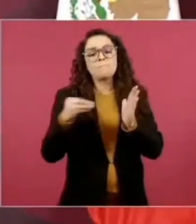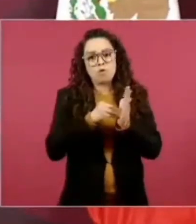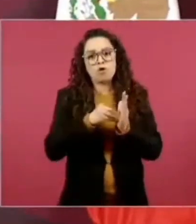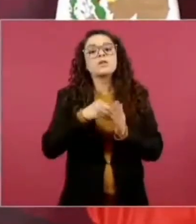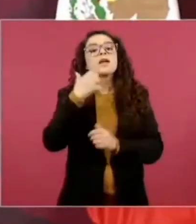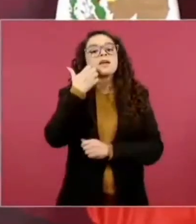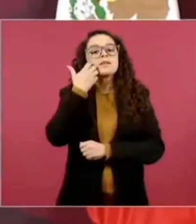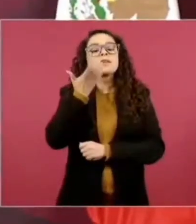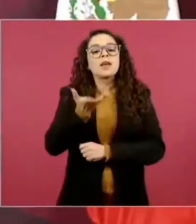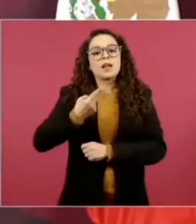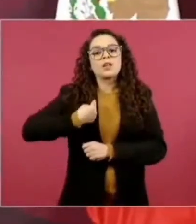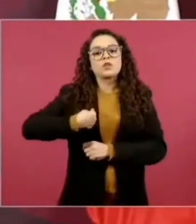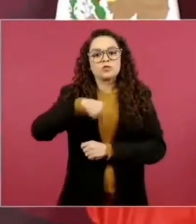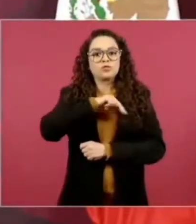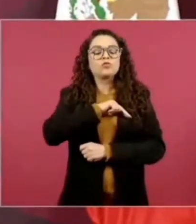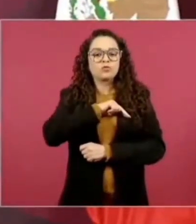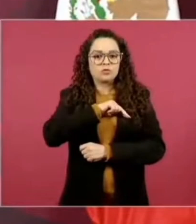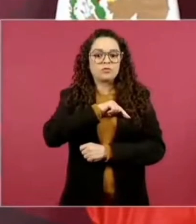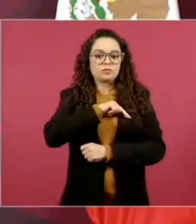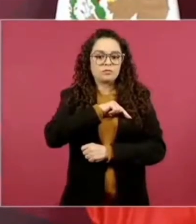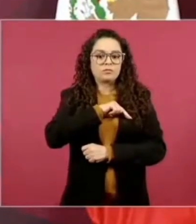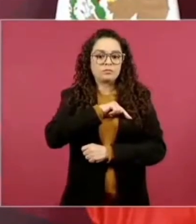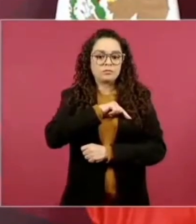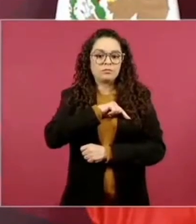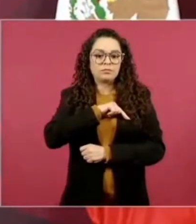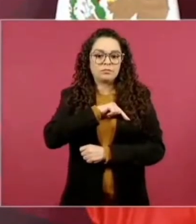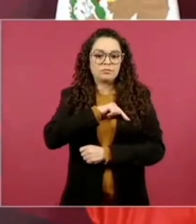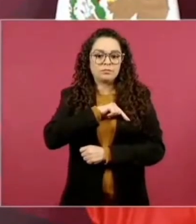decidimos nosotros no íbamos a participar,